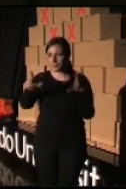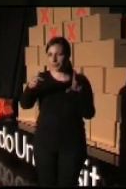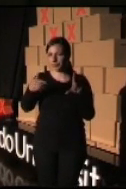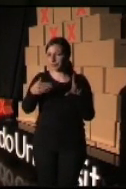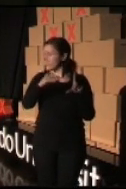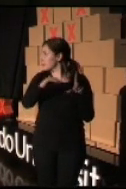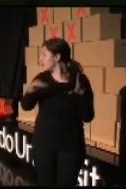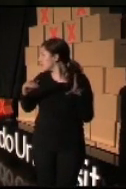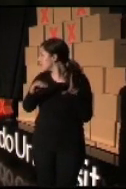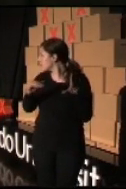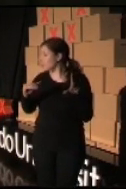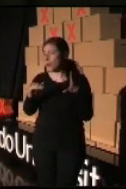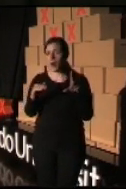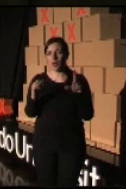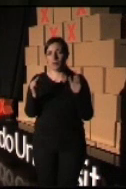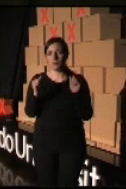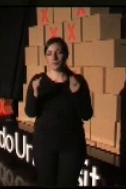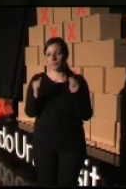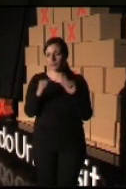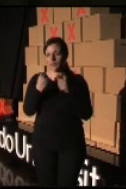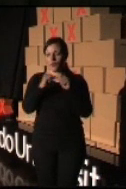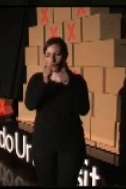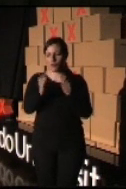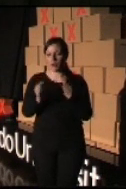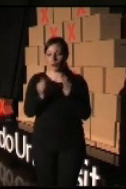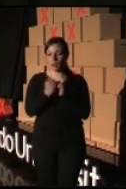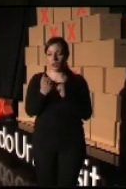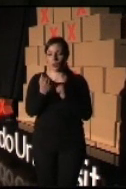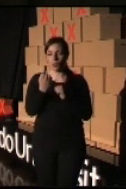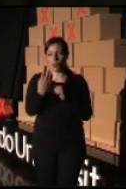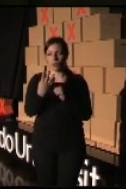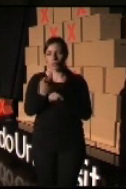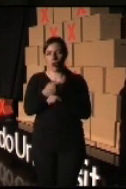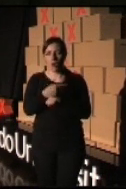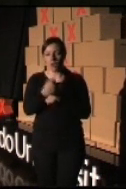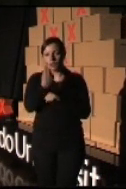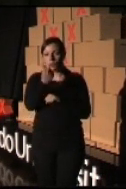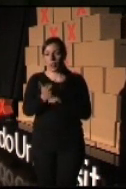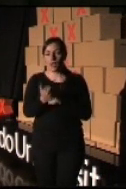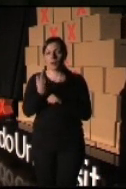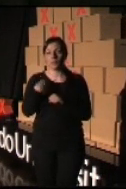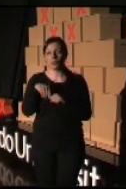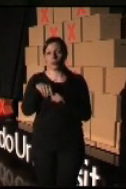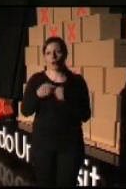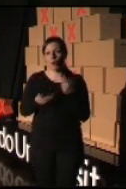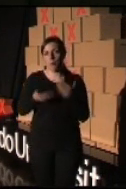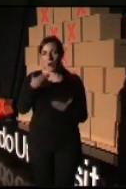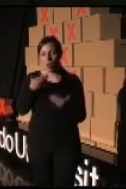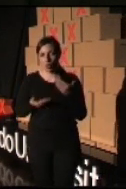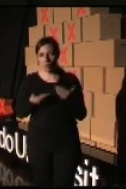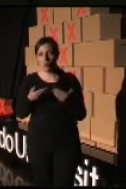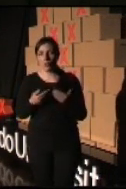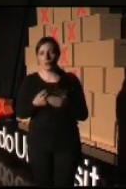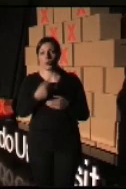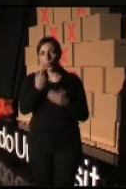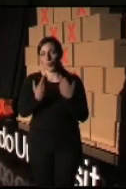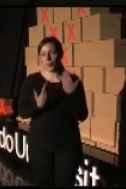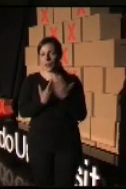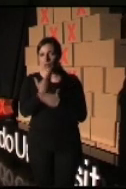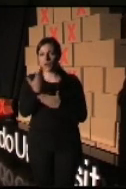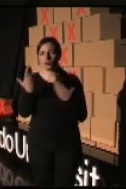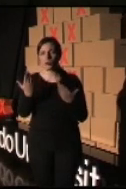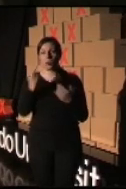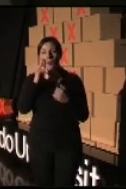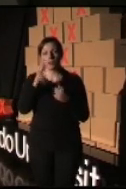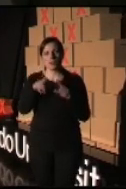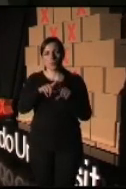de 24 horas, la comparación de esta historia de 4.600 millones de años con las 24 horas de un día. Veréis que la